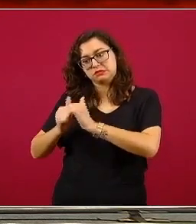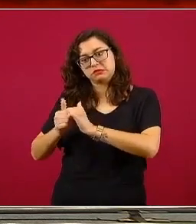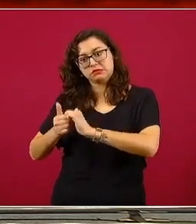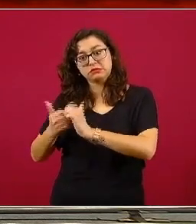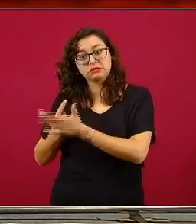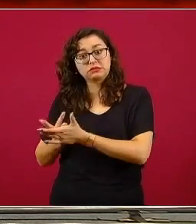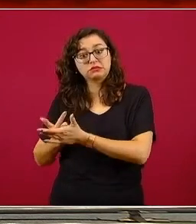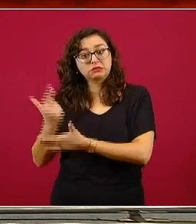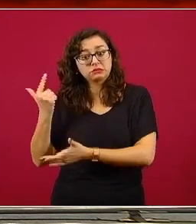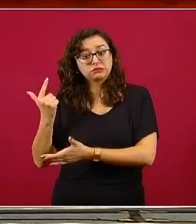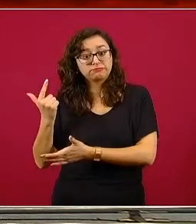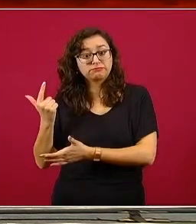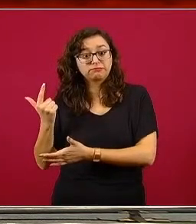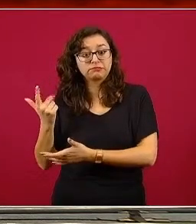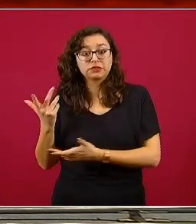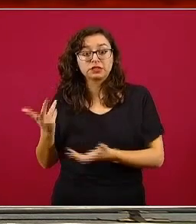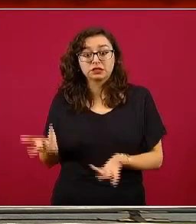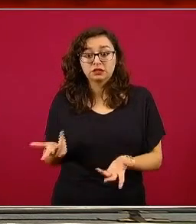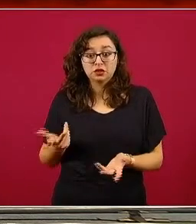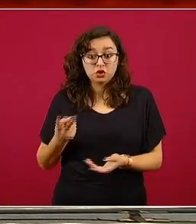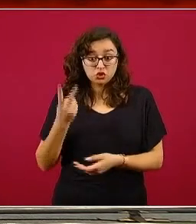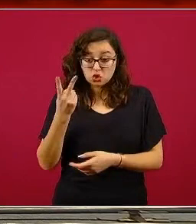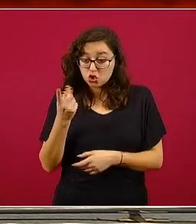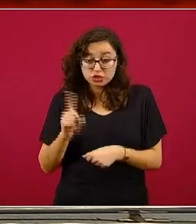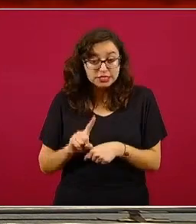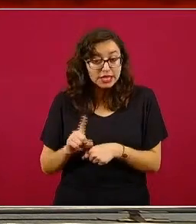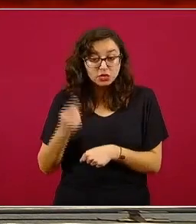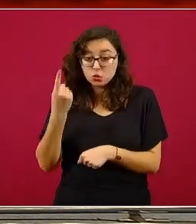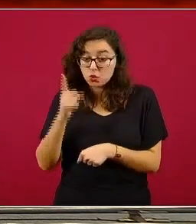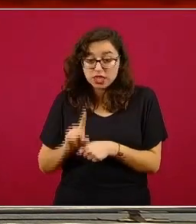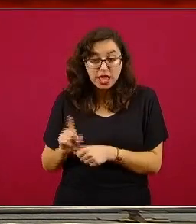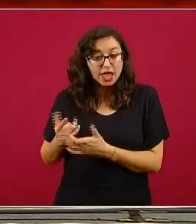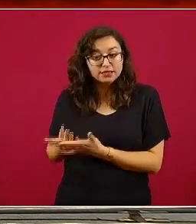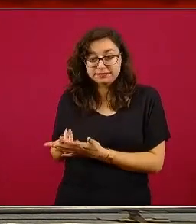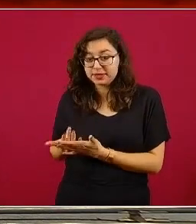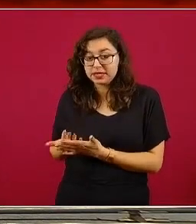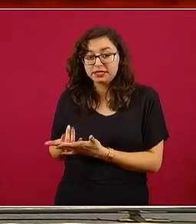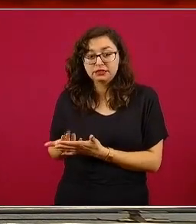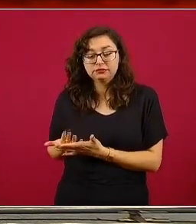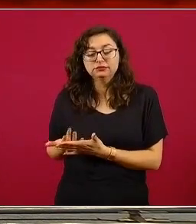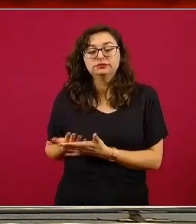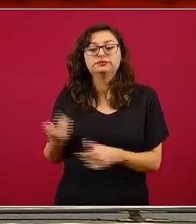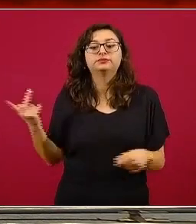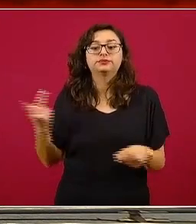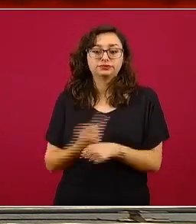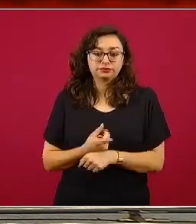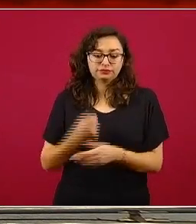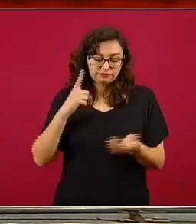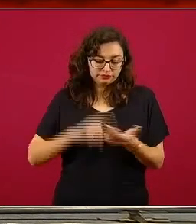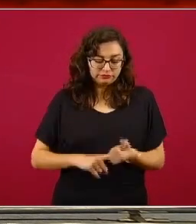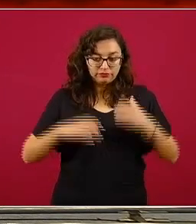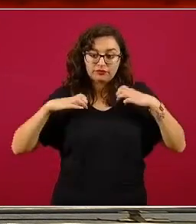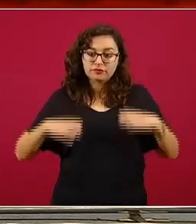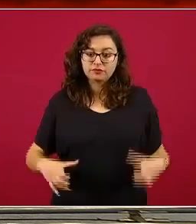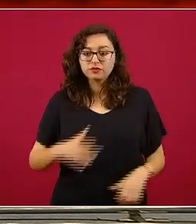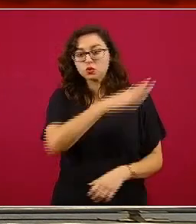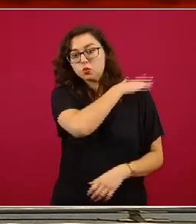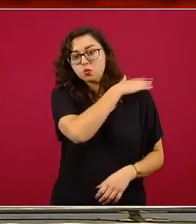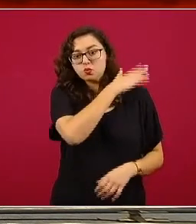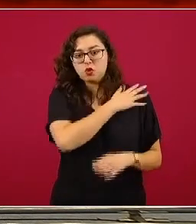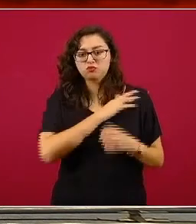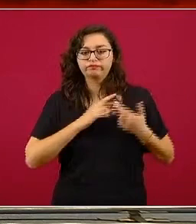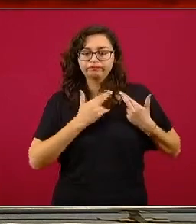más de 24 o 48 horas, es decir, más de un día o dos, va a tener un importante deterioro de los